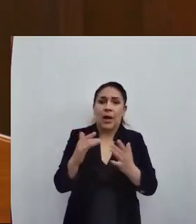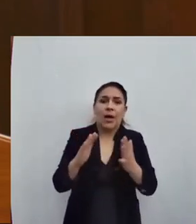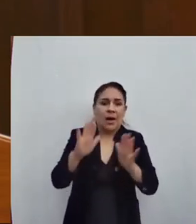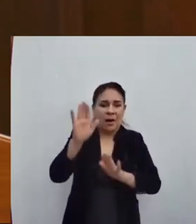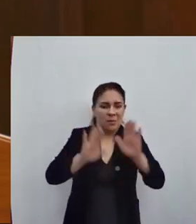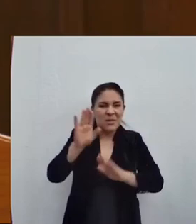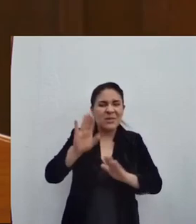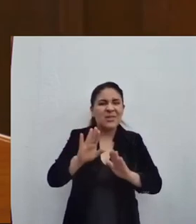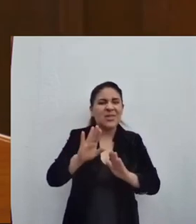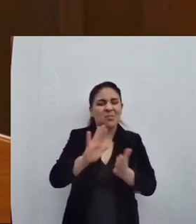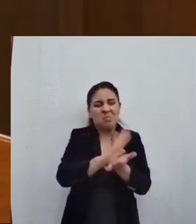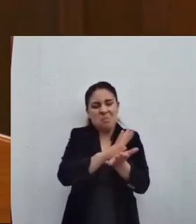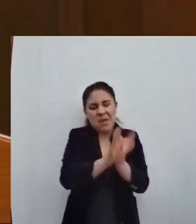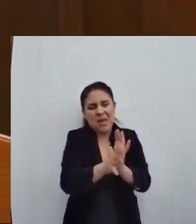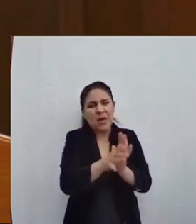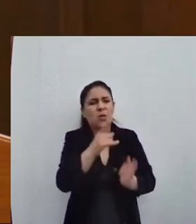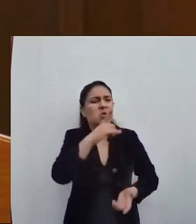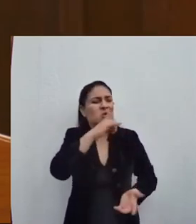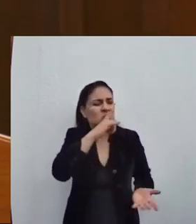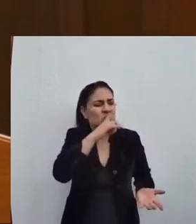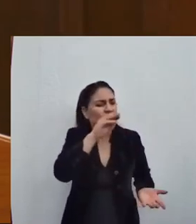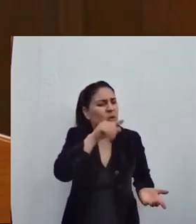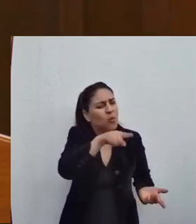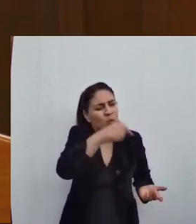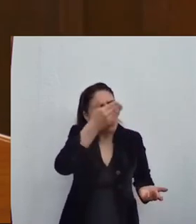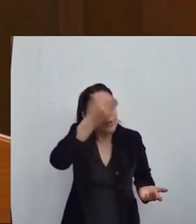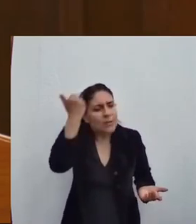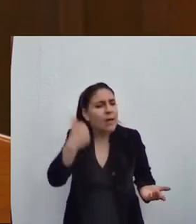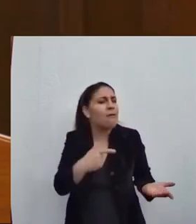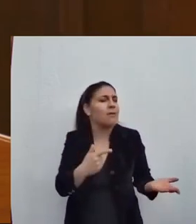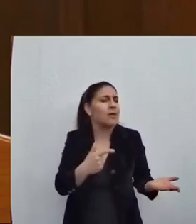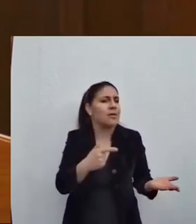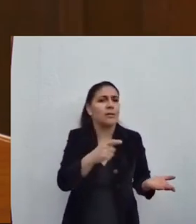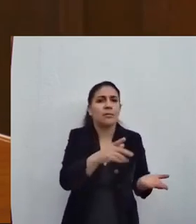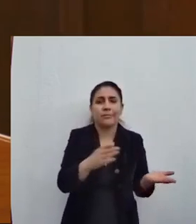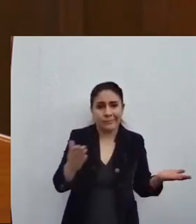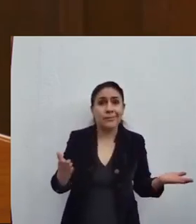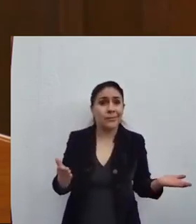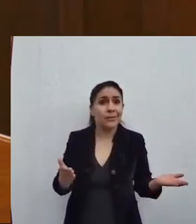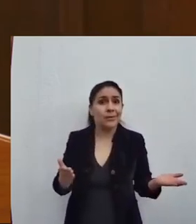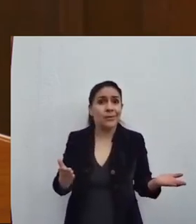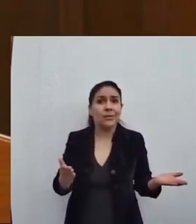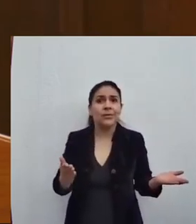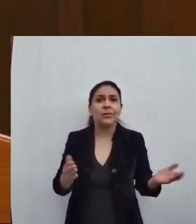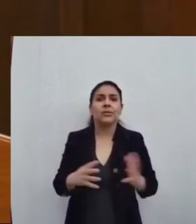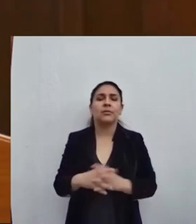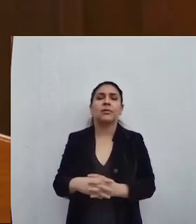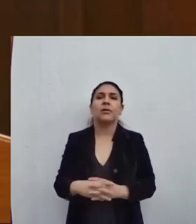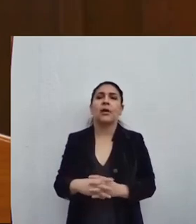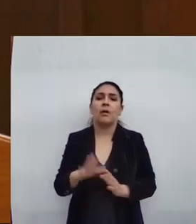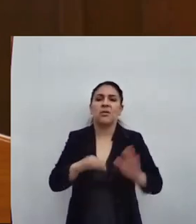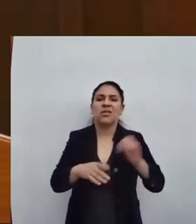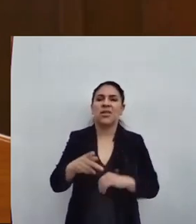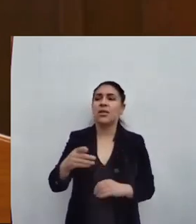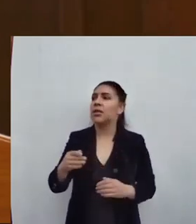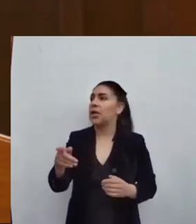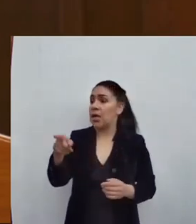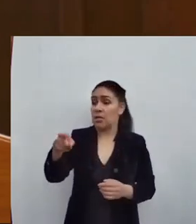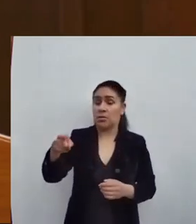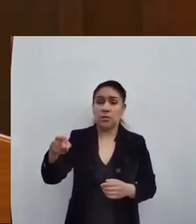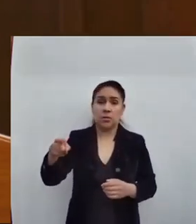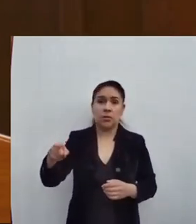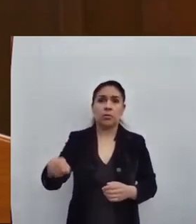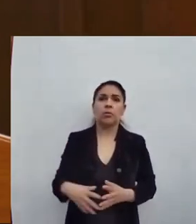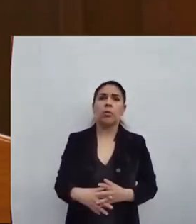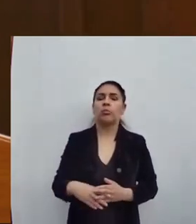sido acallados por sistemas que en el ejercicio del poder nos han oprimido. Felicitaciones por la consulta para